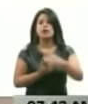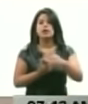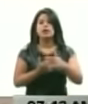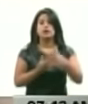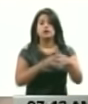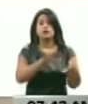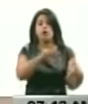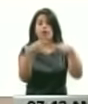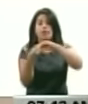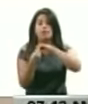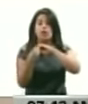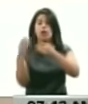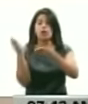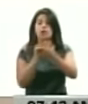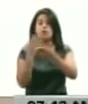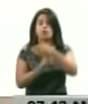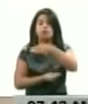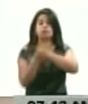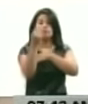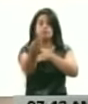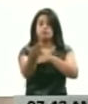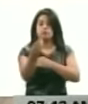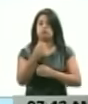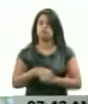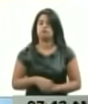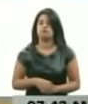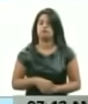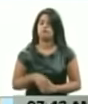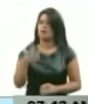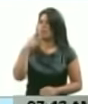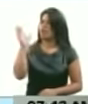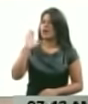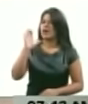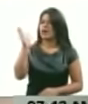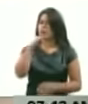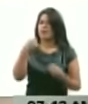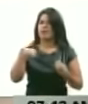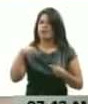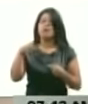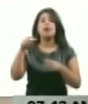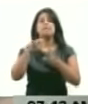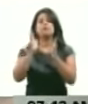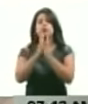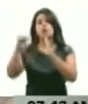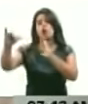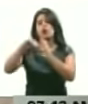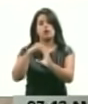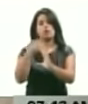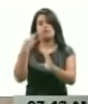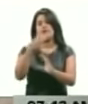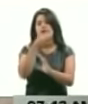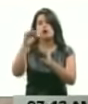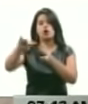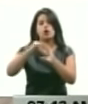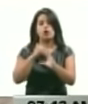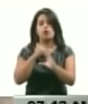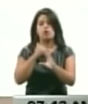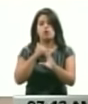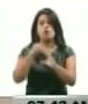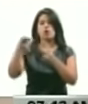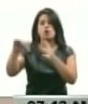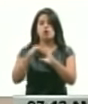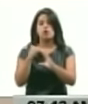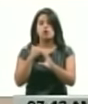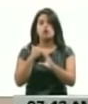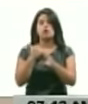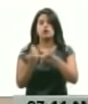libro y además se lo acerca. Es importante. ¿Y si no están en Caracas, disculpa? No, escriben. Por el correo. Por el correo electrónico. Y ahí, pues, esa misma